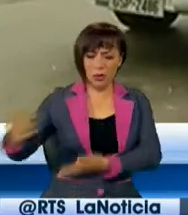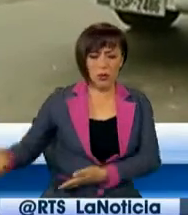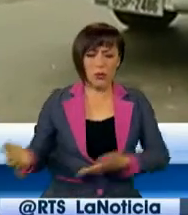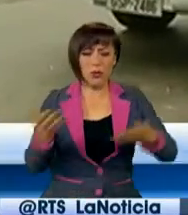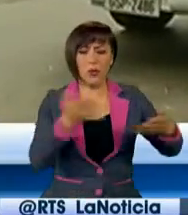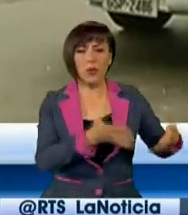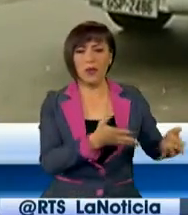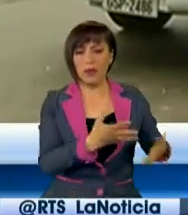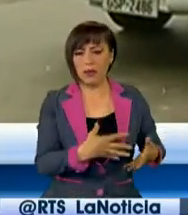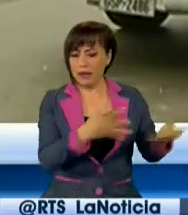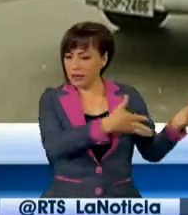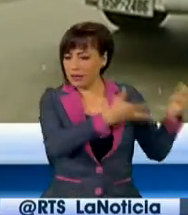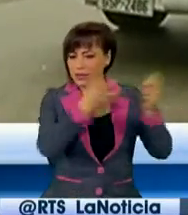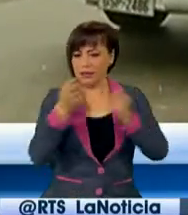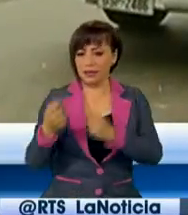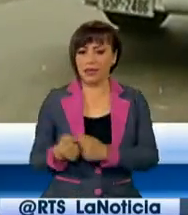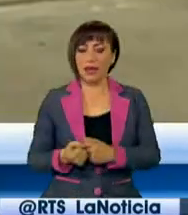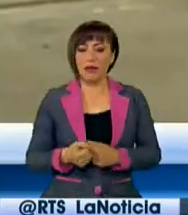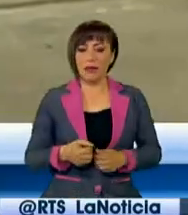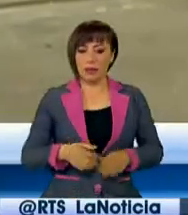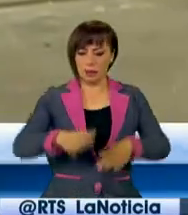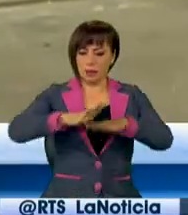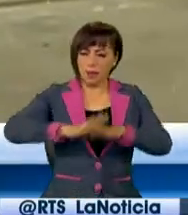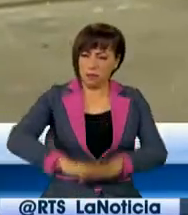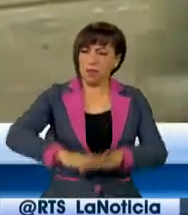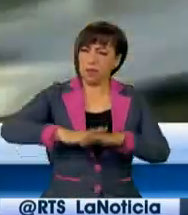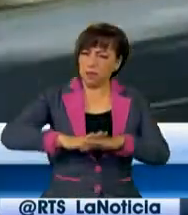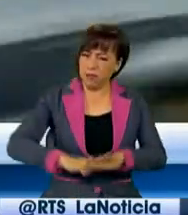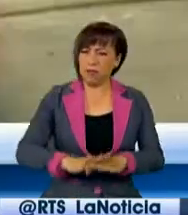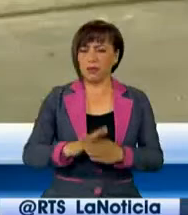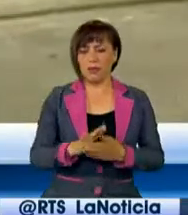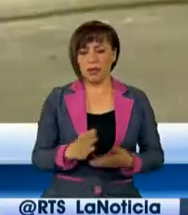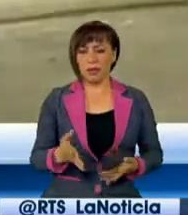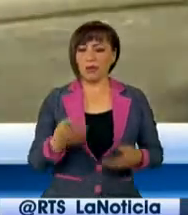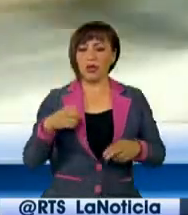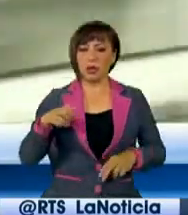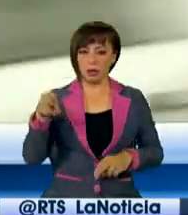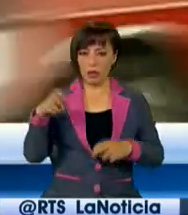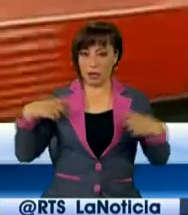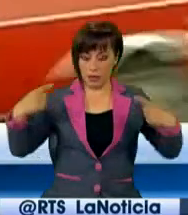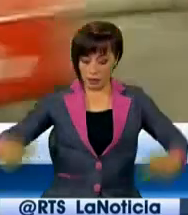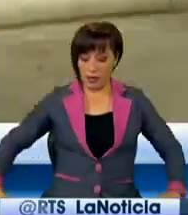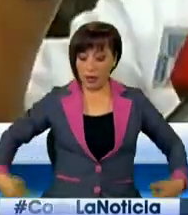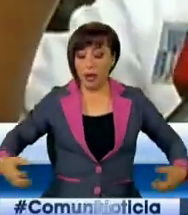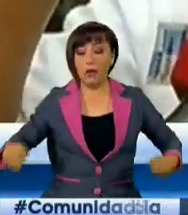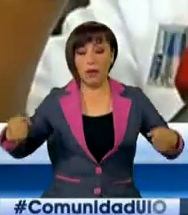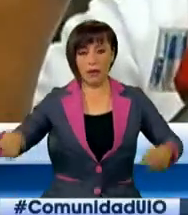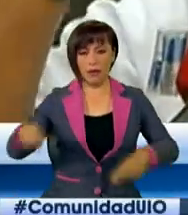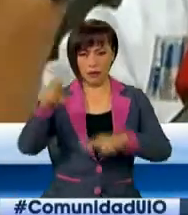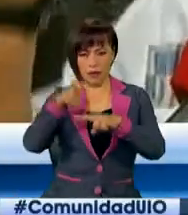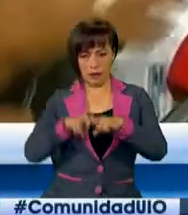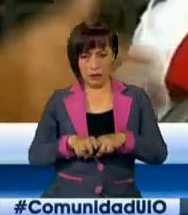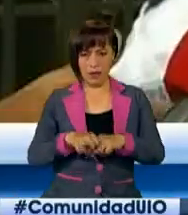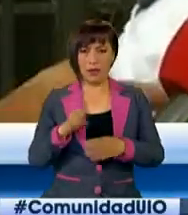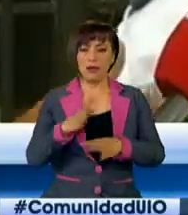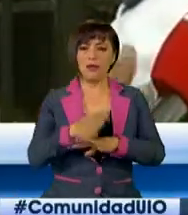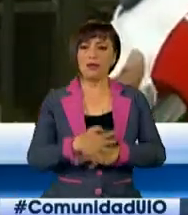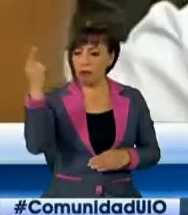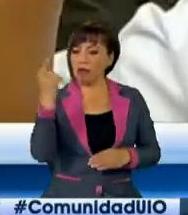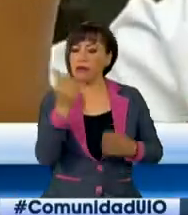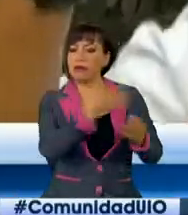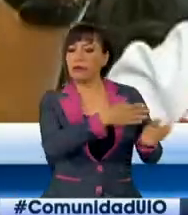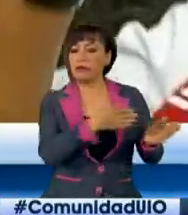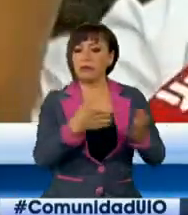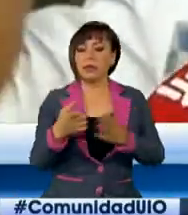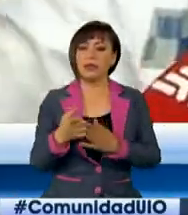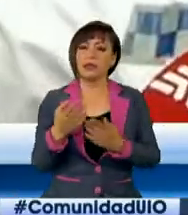ayudarlo. Lo reaniman al hombre, incluso lo ponen en una silla de ruedas. Ellos consideraron que no tenían cómo atender en la dolencia.